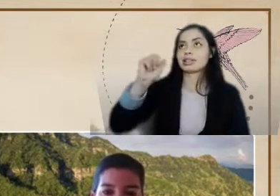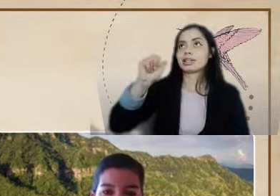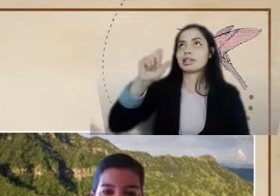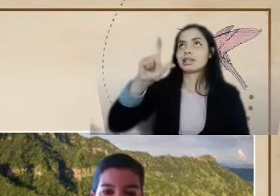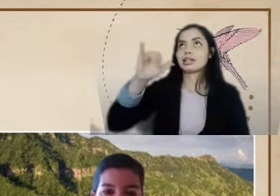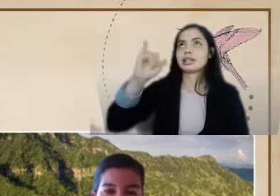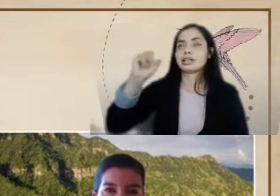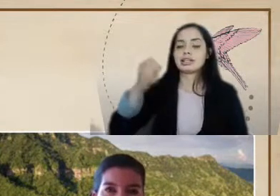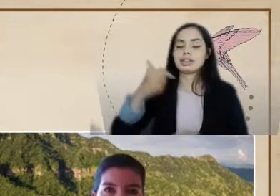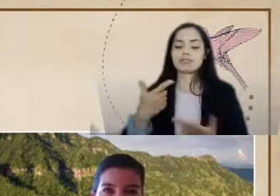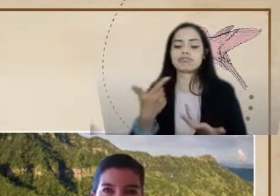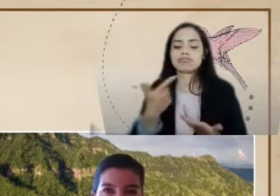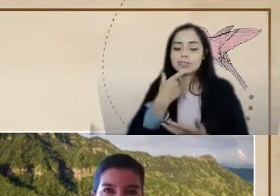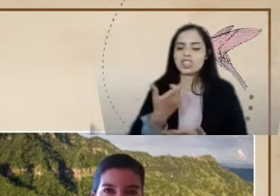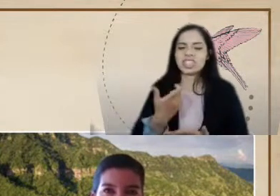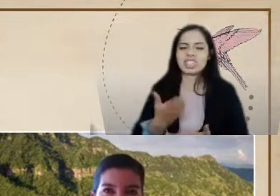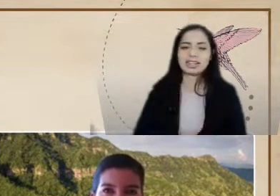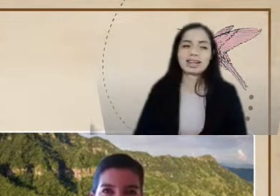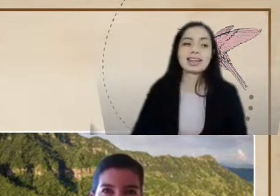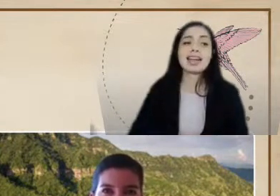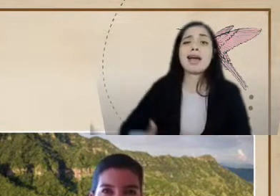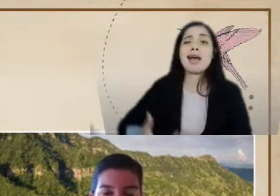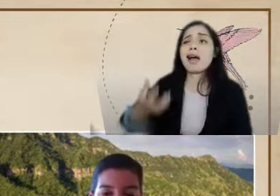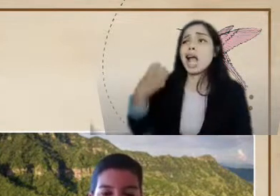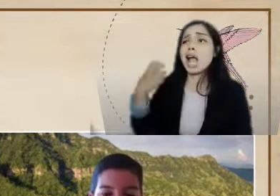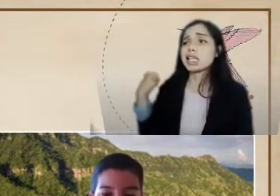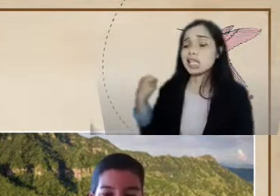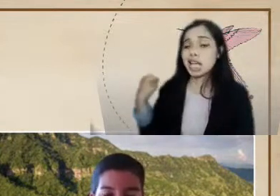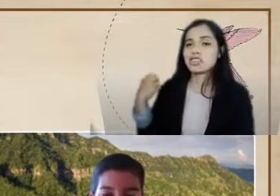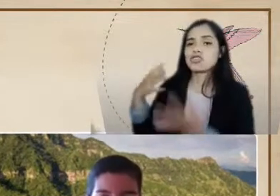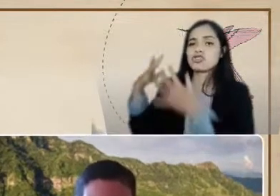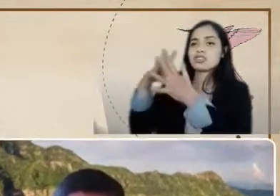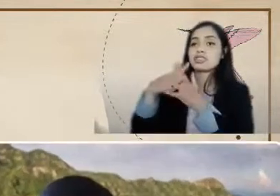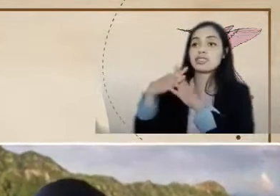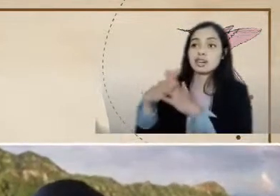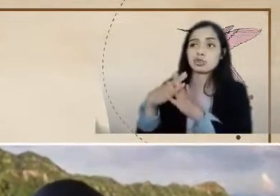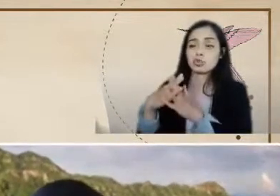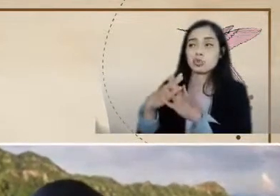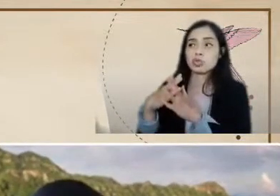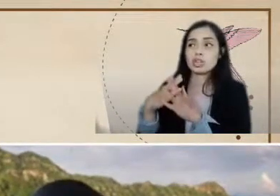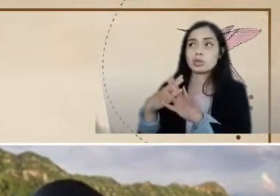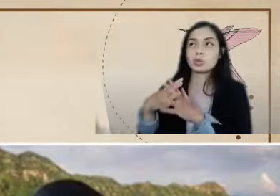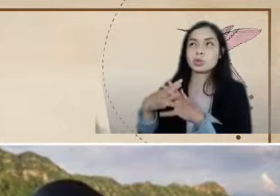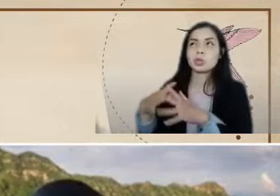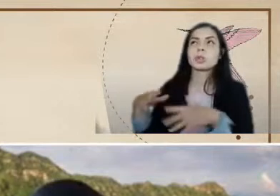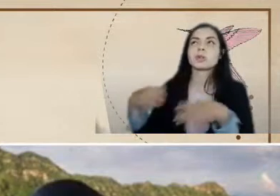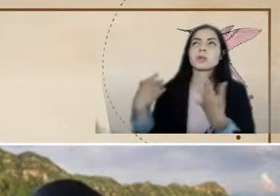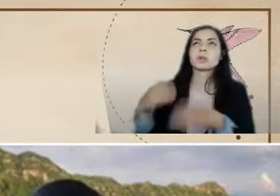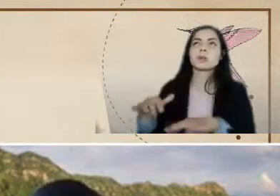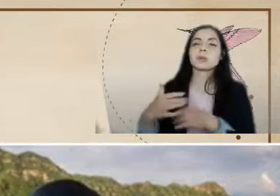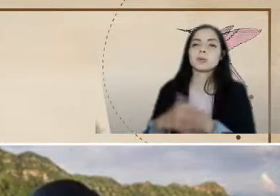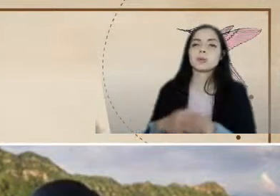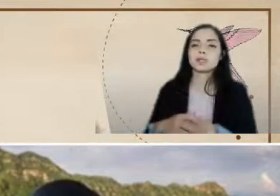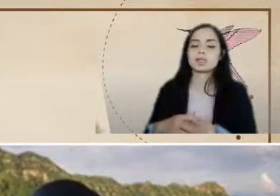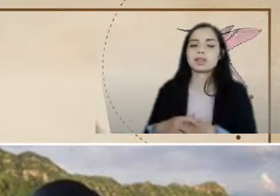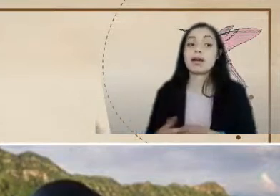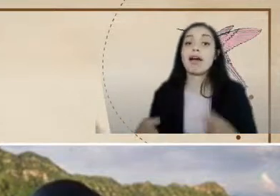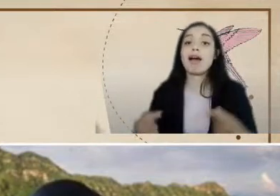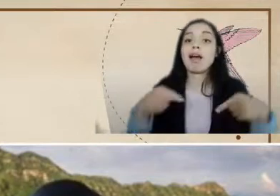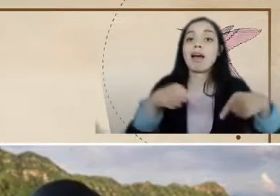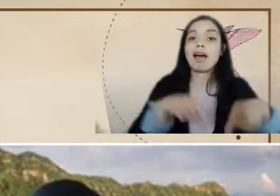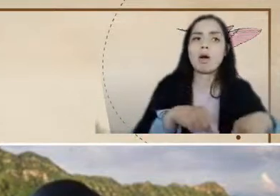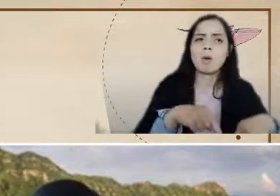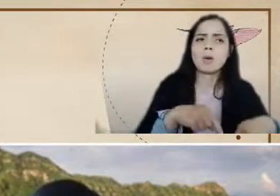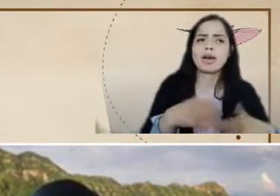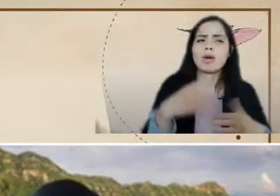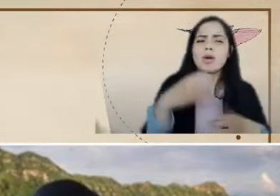la realización de esta nueva expedición bio Alas, Cantos y Colores. ¿Cómo compararía usted las